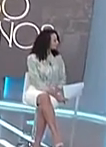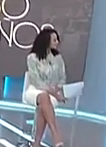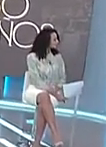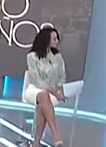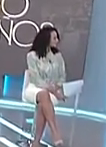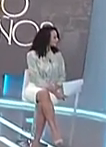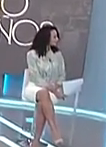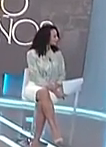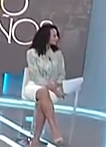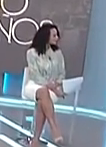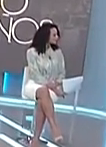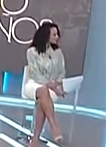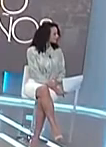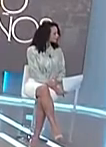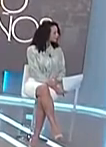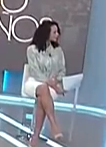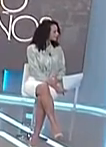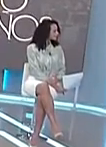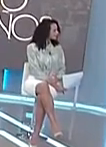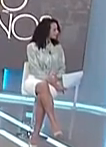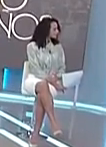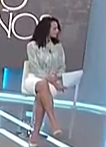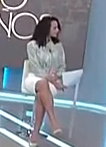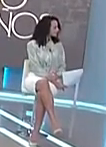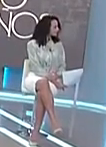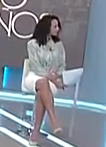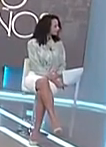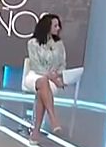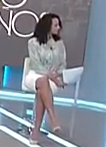conversación han sido realmente maravillosos.